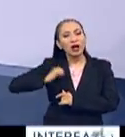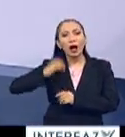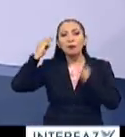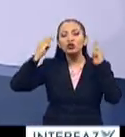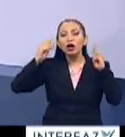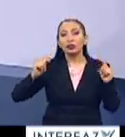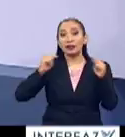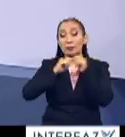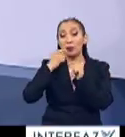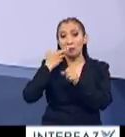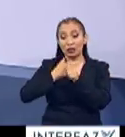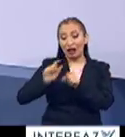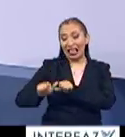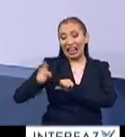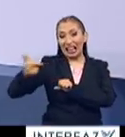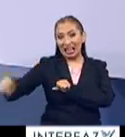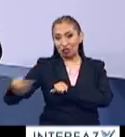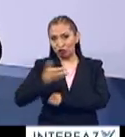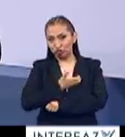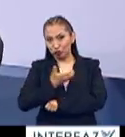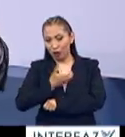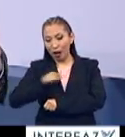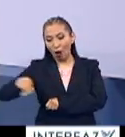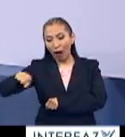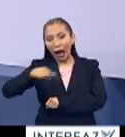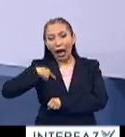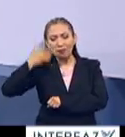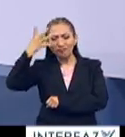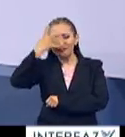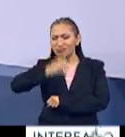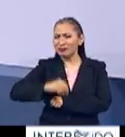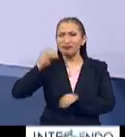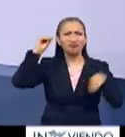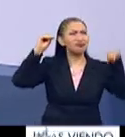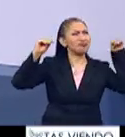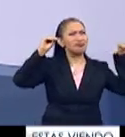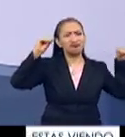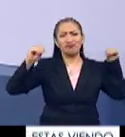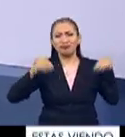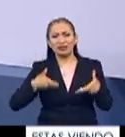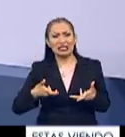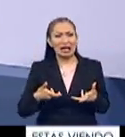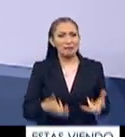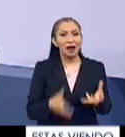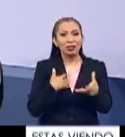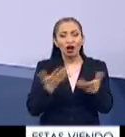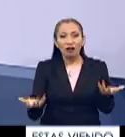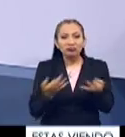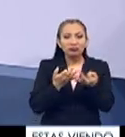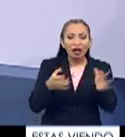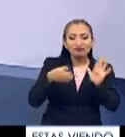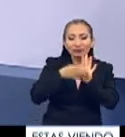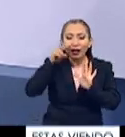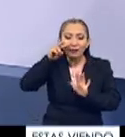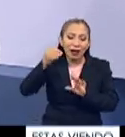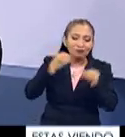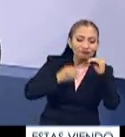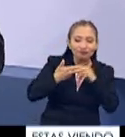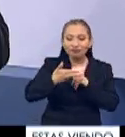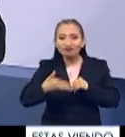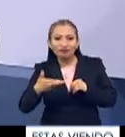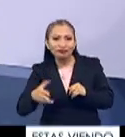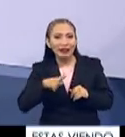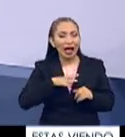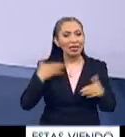Mayor, al lado justamente de la catedral, donde está quedando esplendoroso todo ese paseo, ese camino, con grandes terrazas además para poder comer,